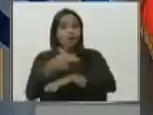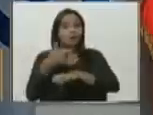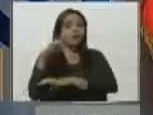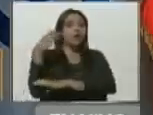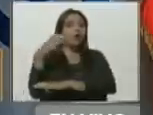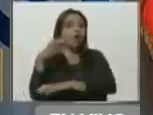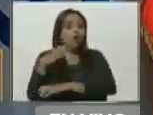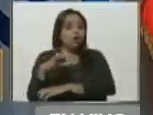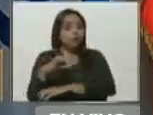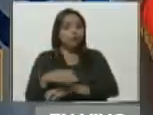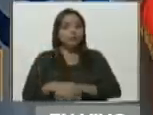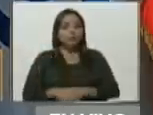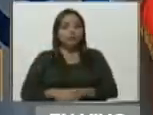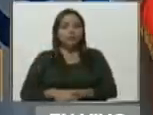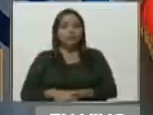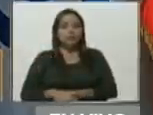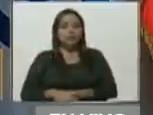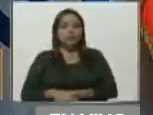al delito,